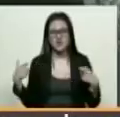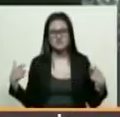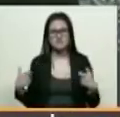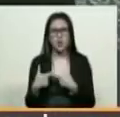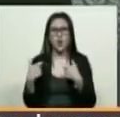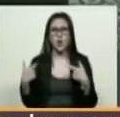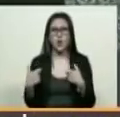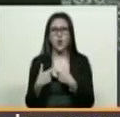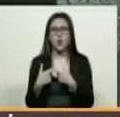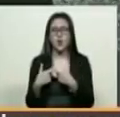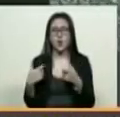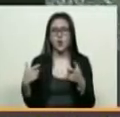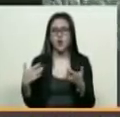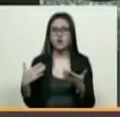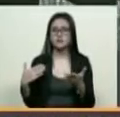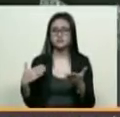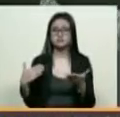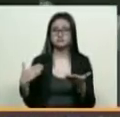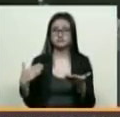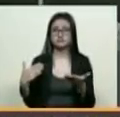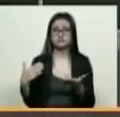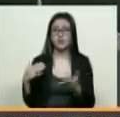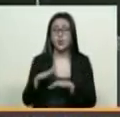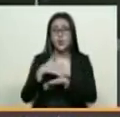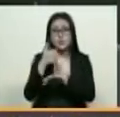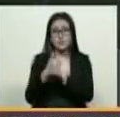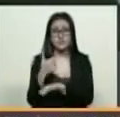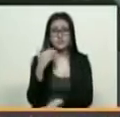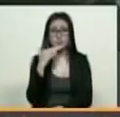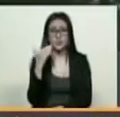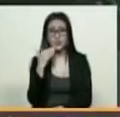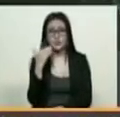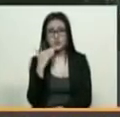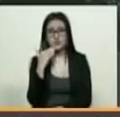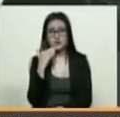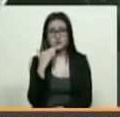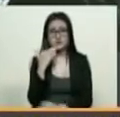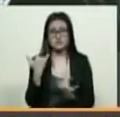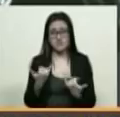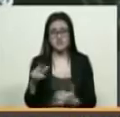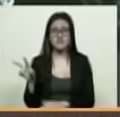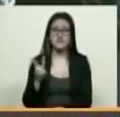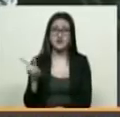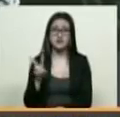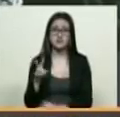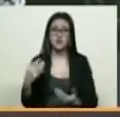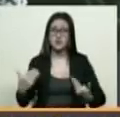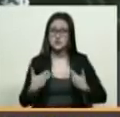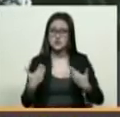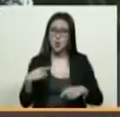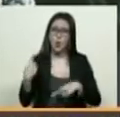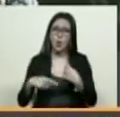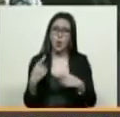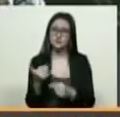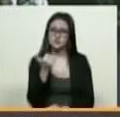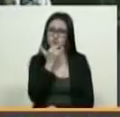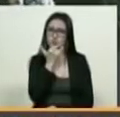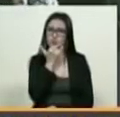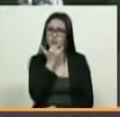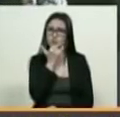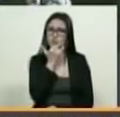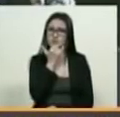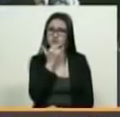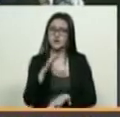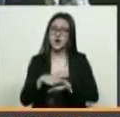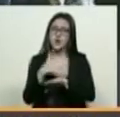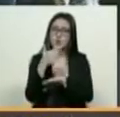principal potencia económica y militar del planeta. Venezuela está sufriendo en este instante las consecuencias de una guerra